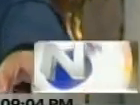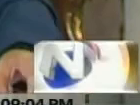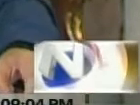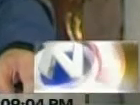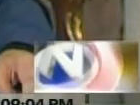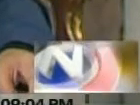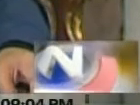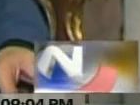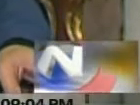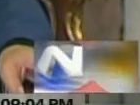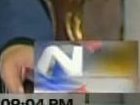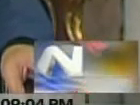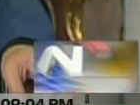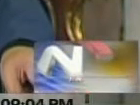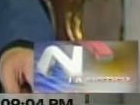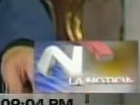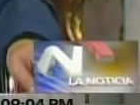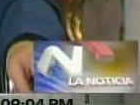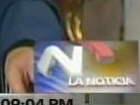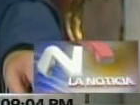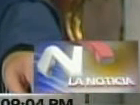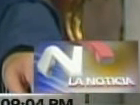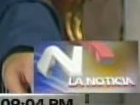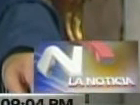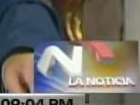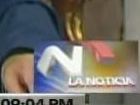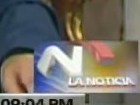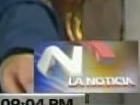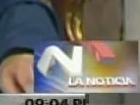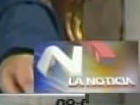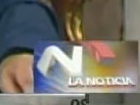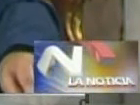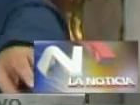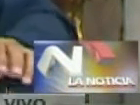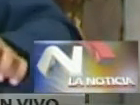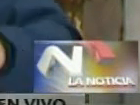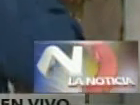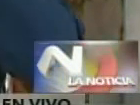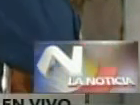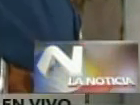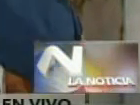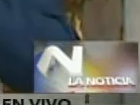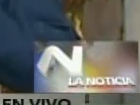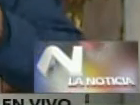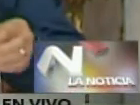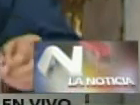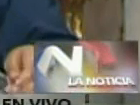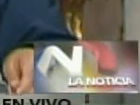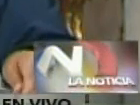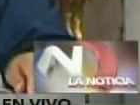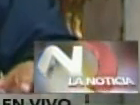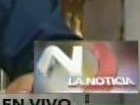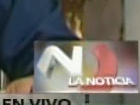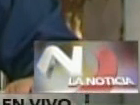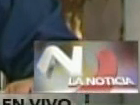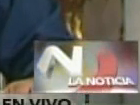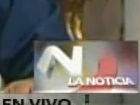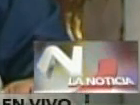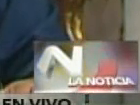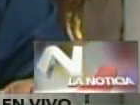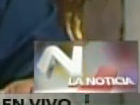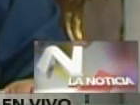Hoy es 26, 27, 28, 29, sábado 30, ¿no? Sábado 30 en